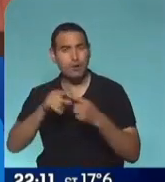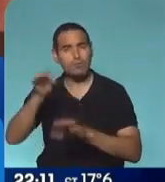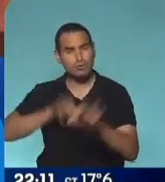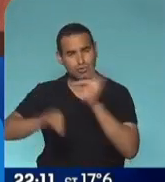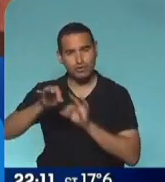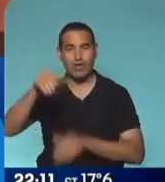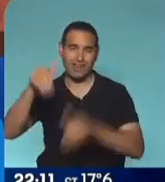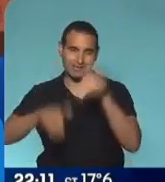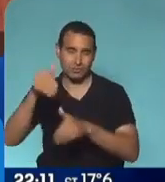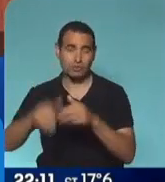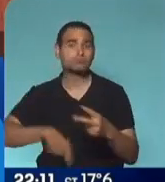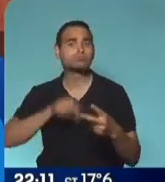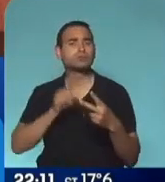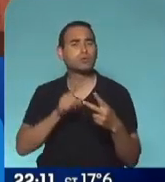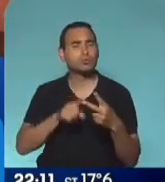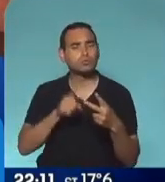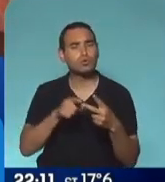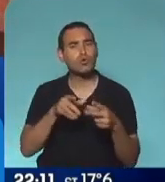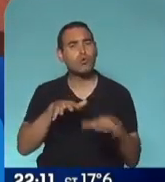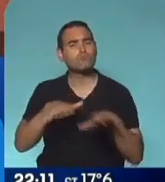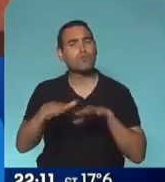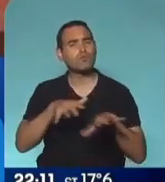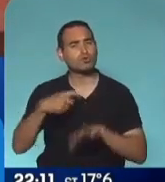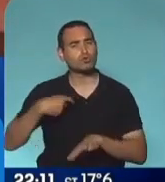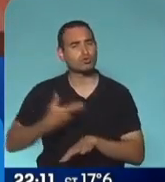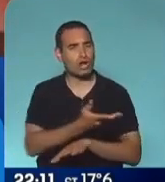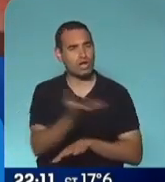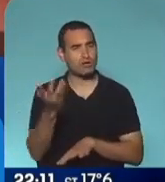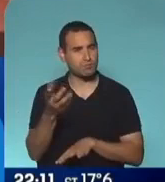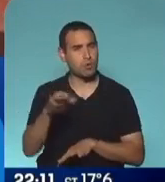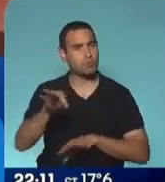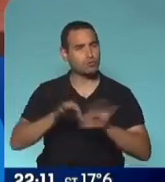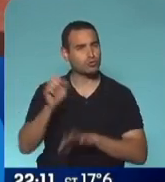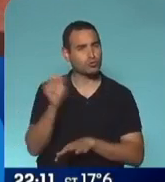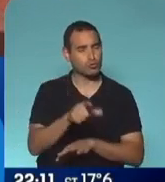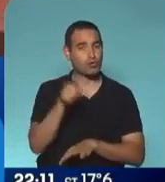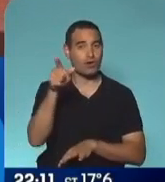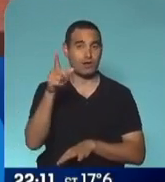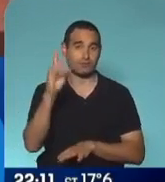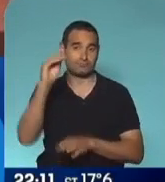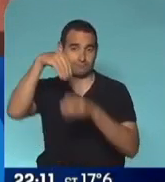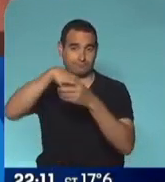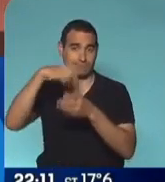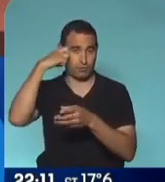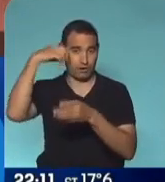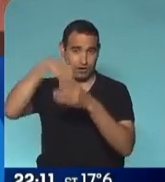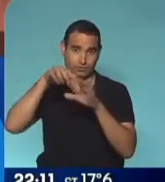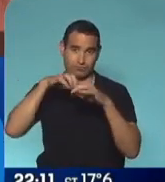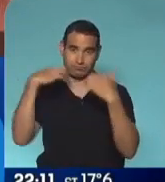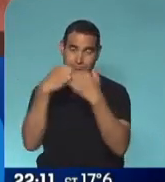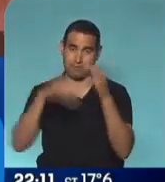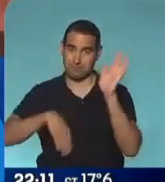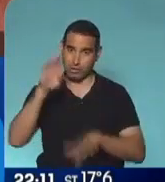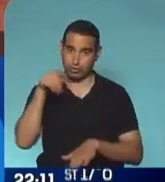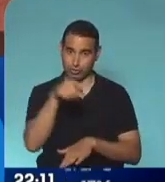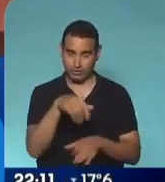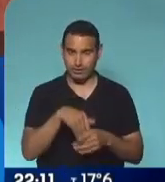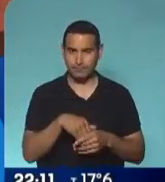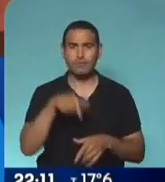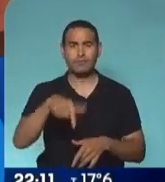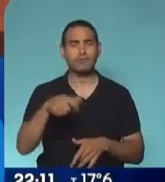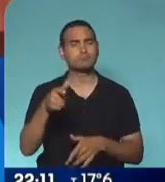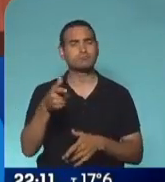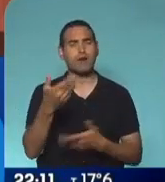llamar a elecciones y el otro el del movimiento al socialismo, que es mayoría en la Asamblea Legislativa. Para analizar